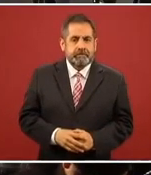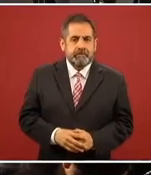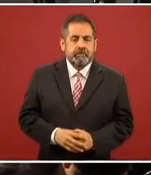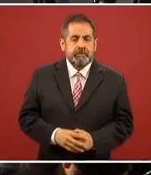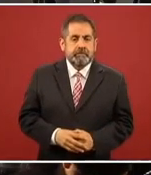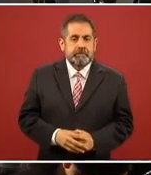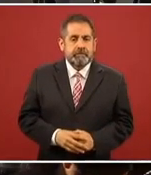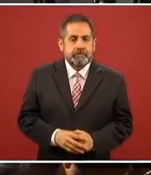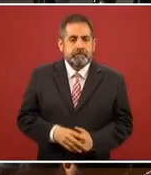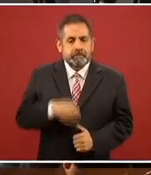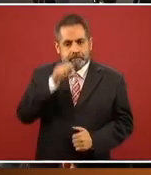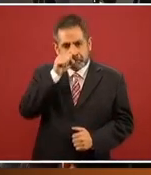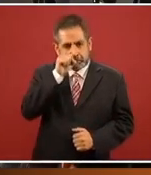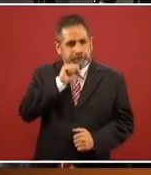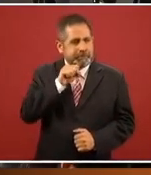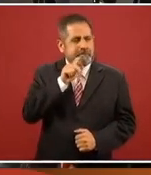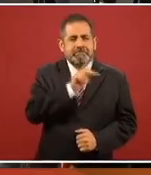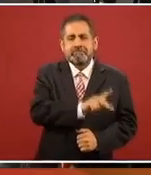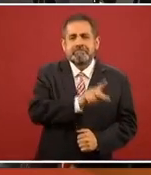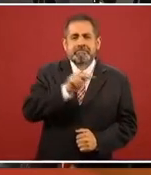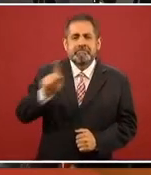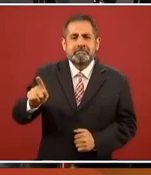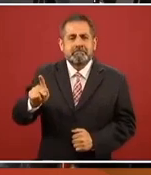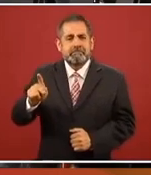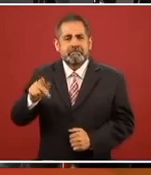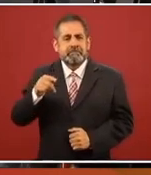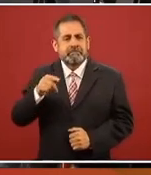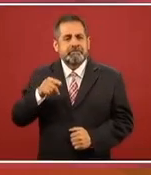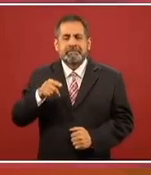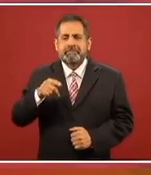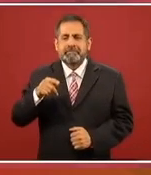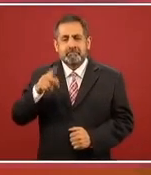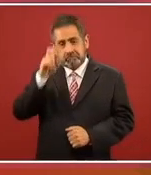las monarquías seccionales,